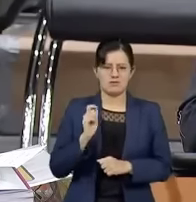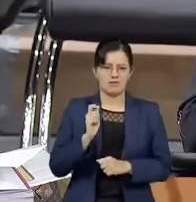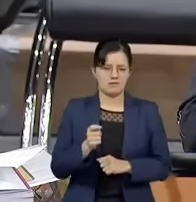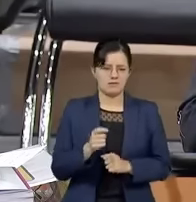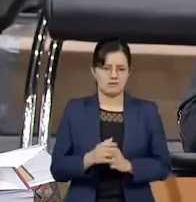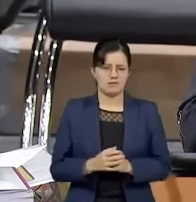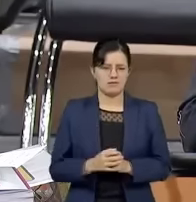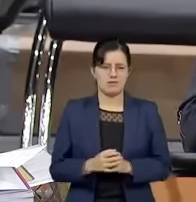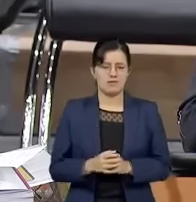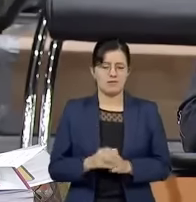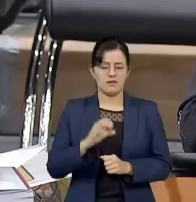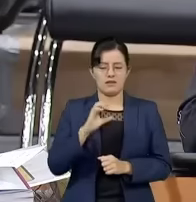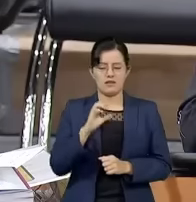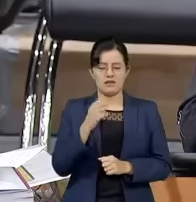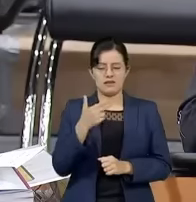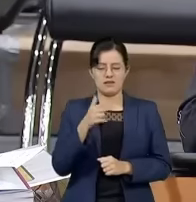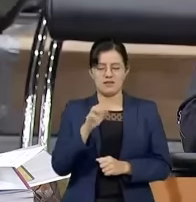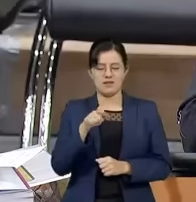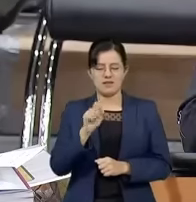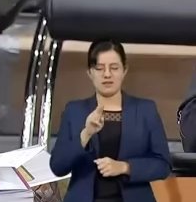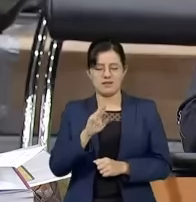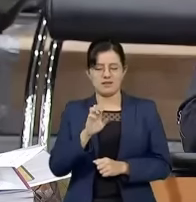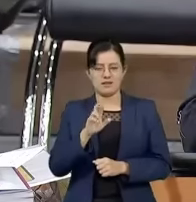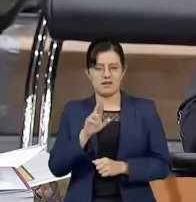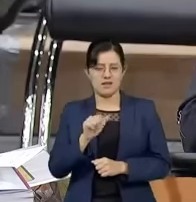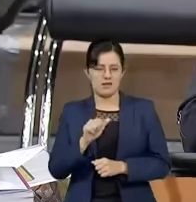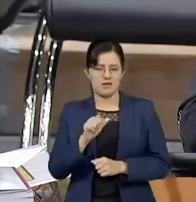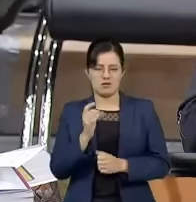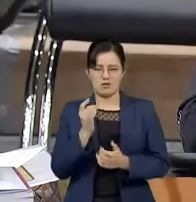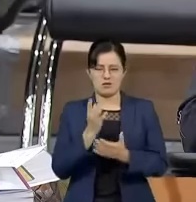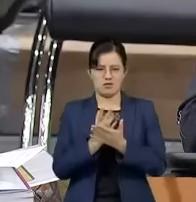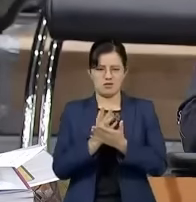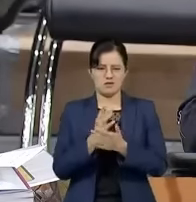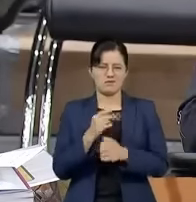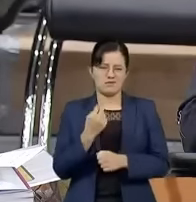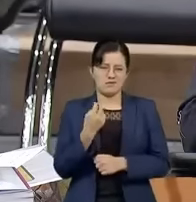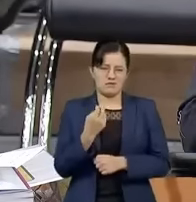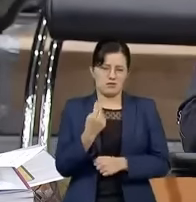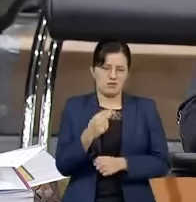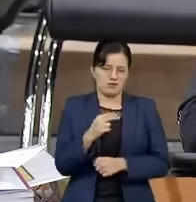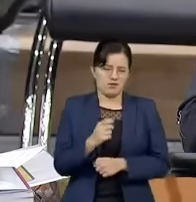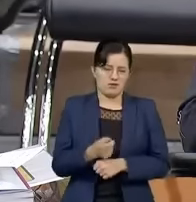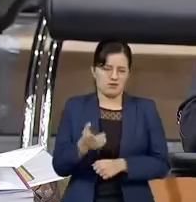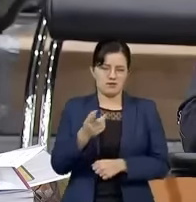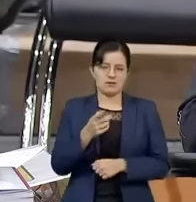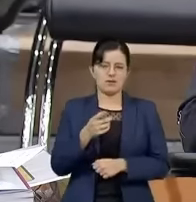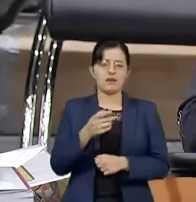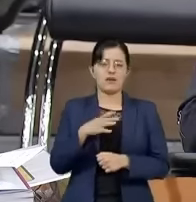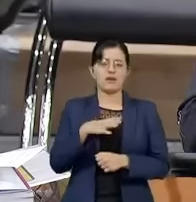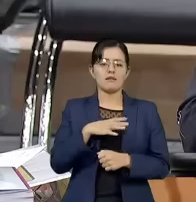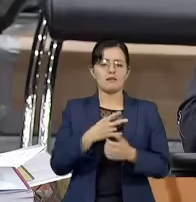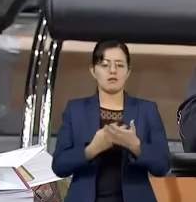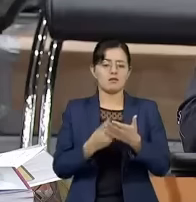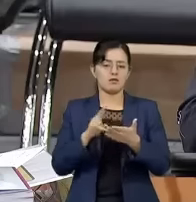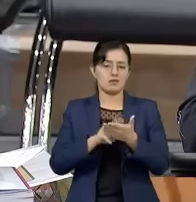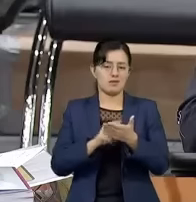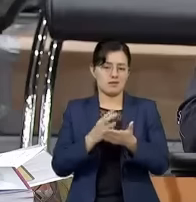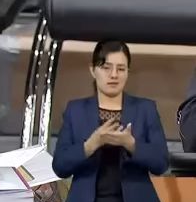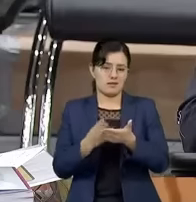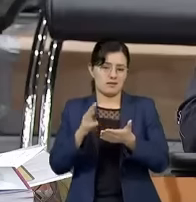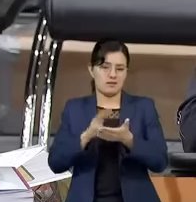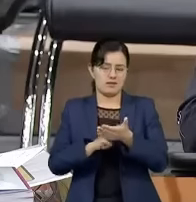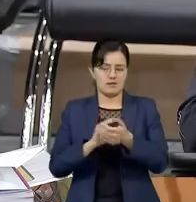única como le llamábamos nosotros Porque hay que reconocer que vivimos un fenómeno hay doble y triple